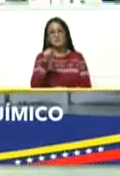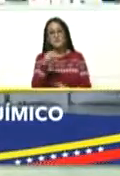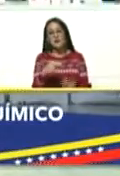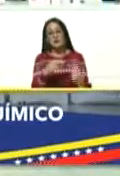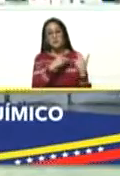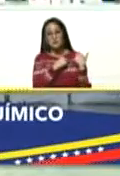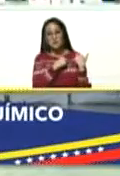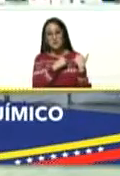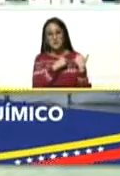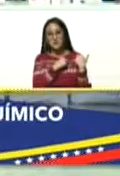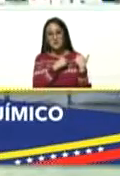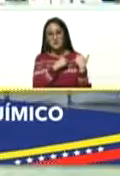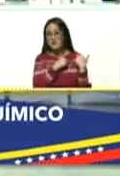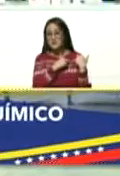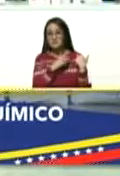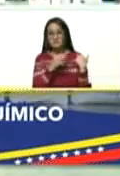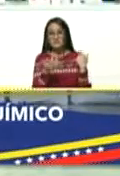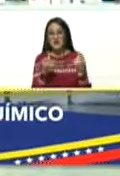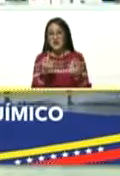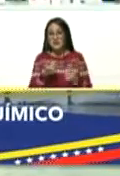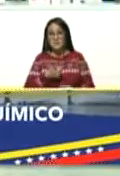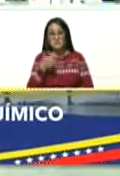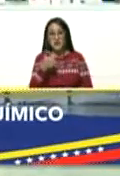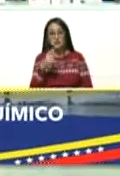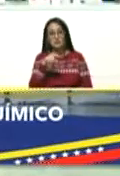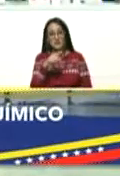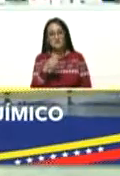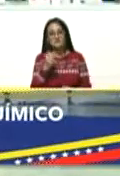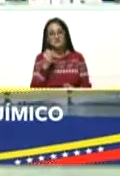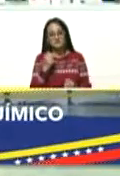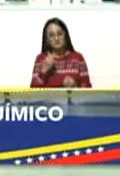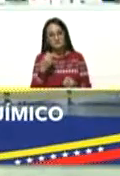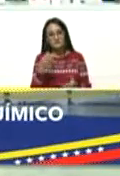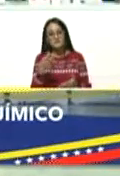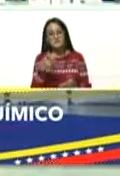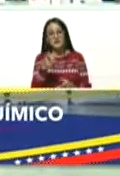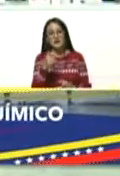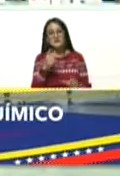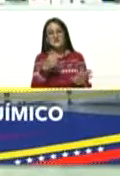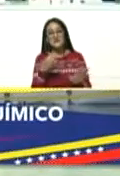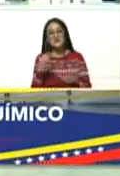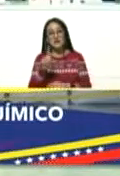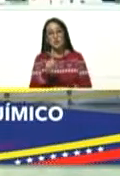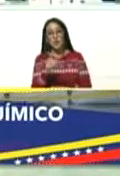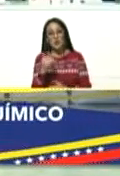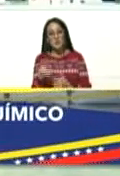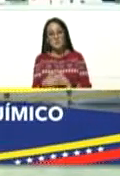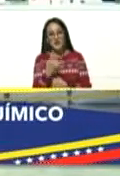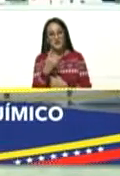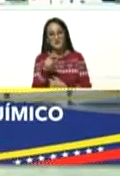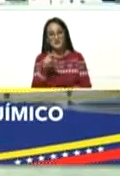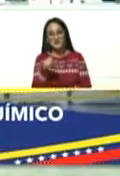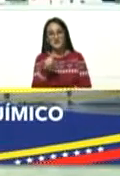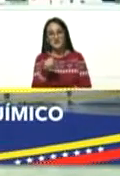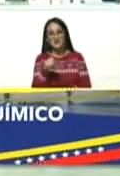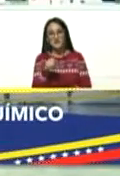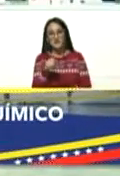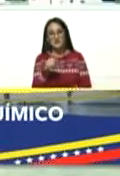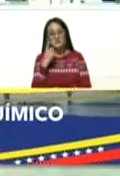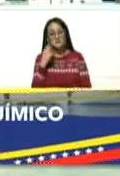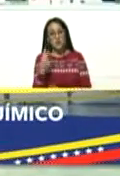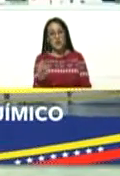y de más nadie, usted me garantiza que estos 601 que aquí aparecen inactivos se pongan